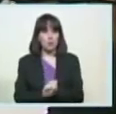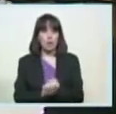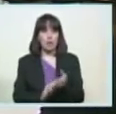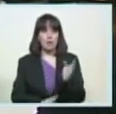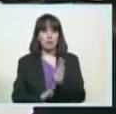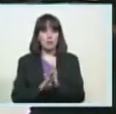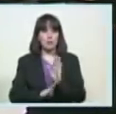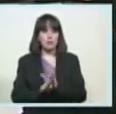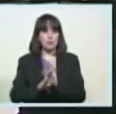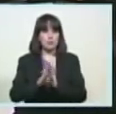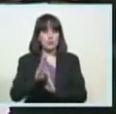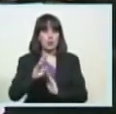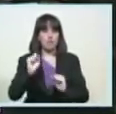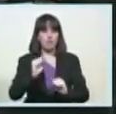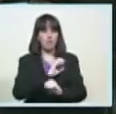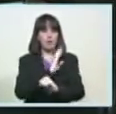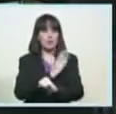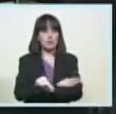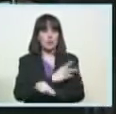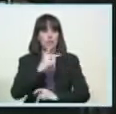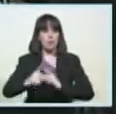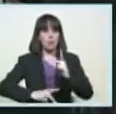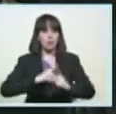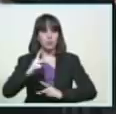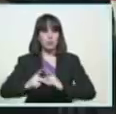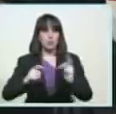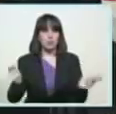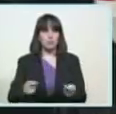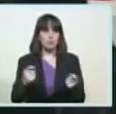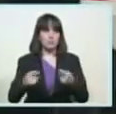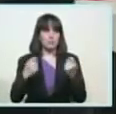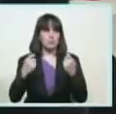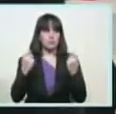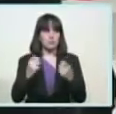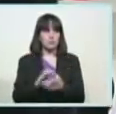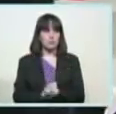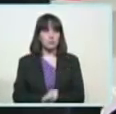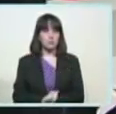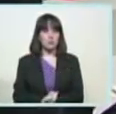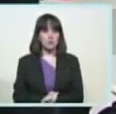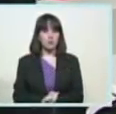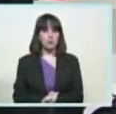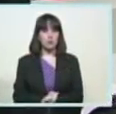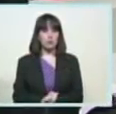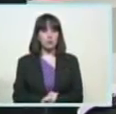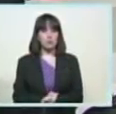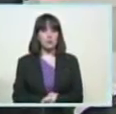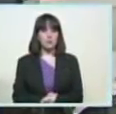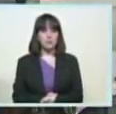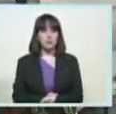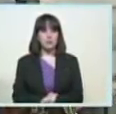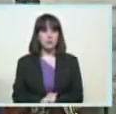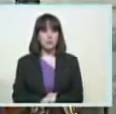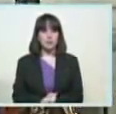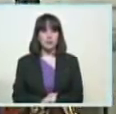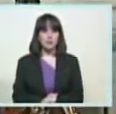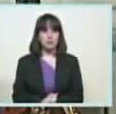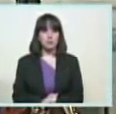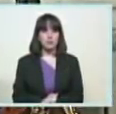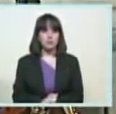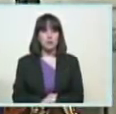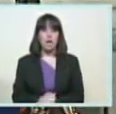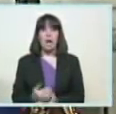desarrollo de las fuerzas productivas que la revolución necesita acrecentar hemos